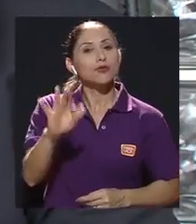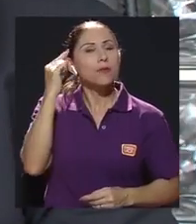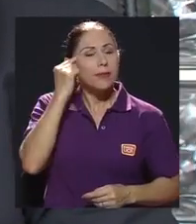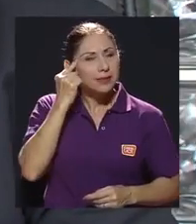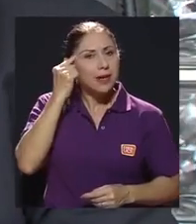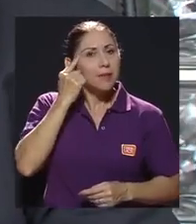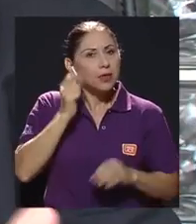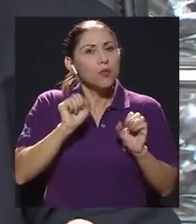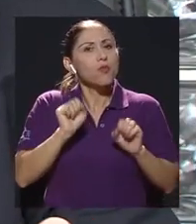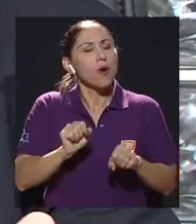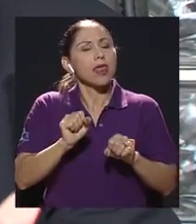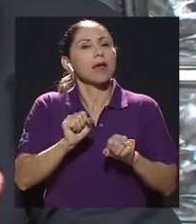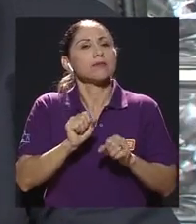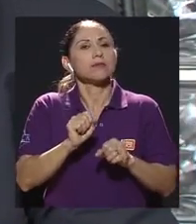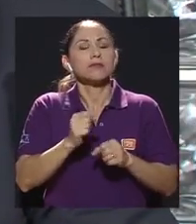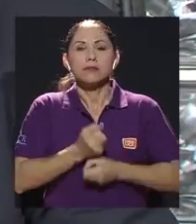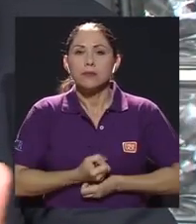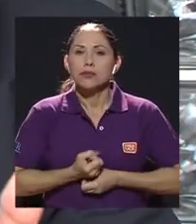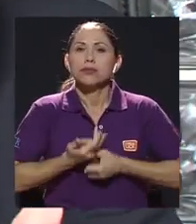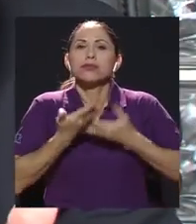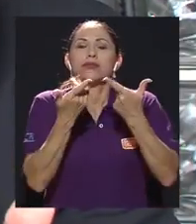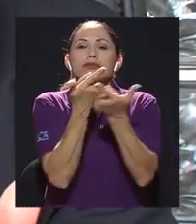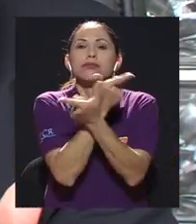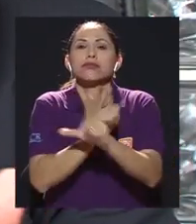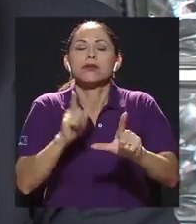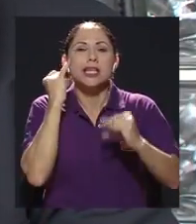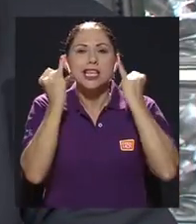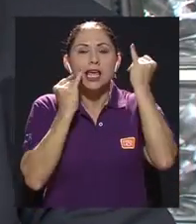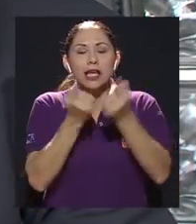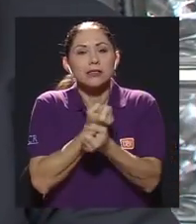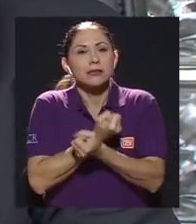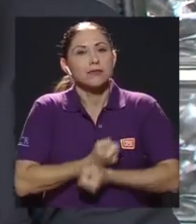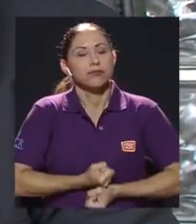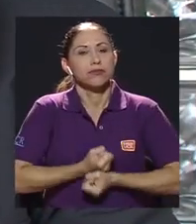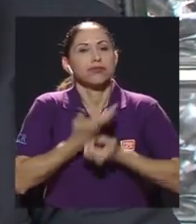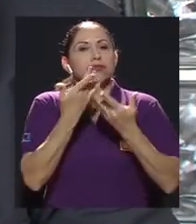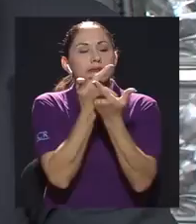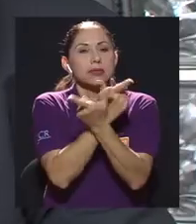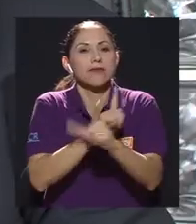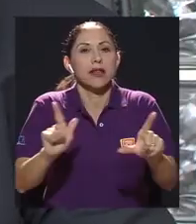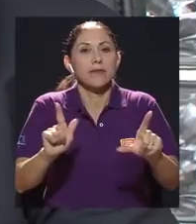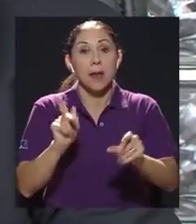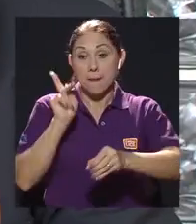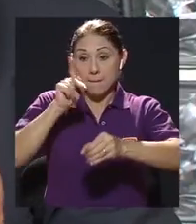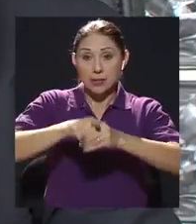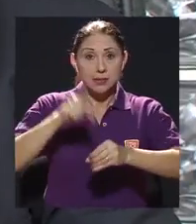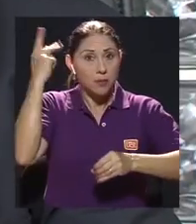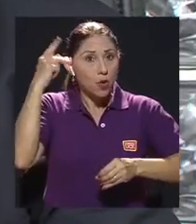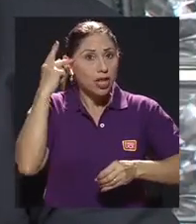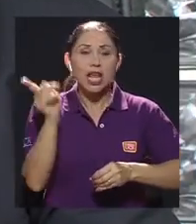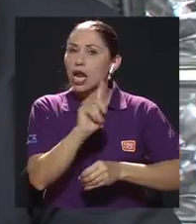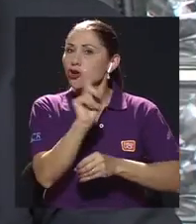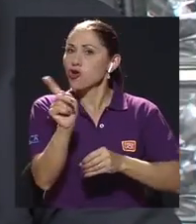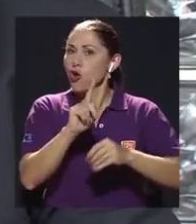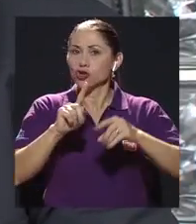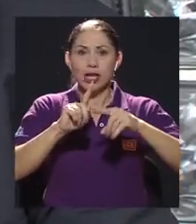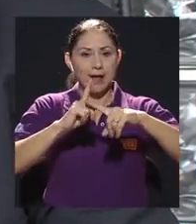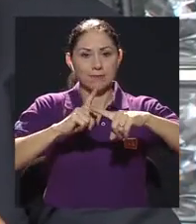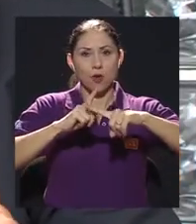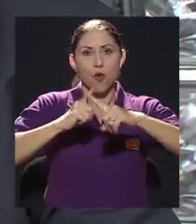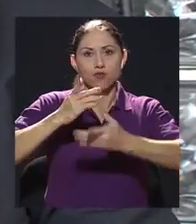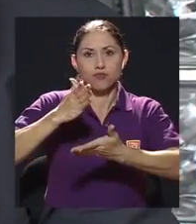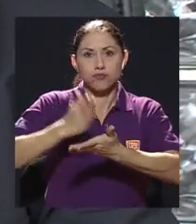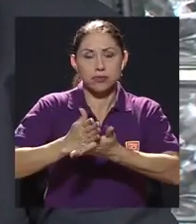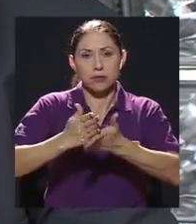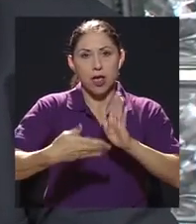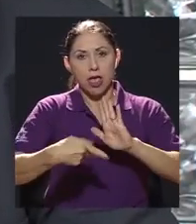pensamiento, expresar libremente sus ideas, y donde la participación política no sea ni censurada ni